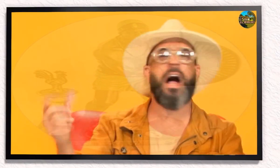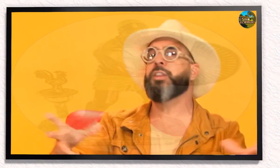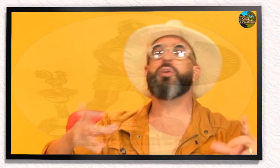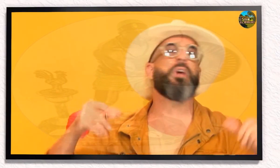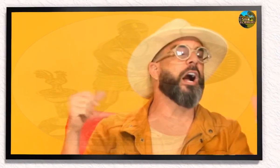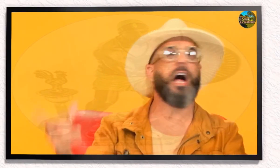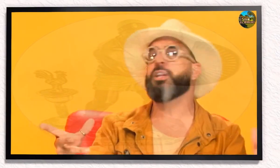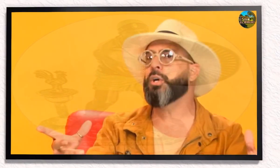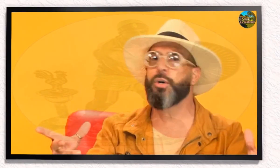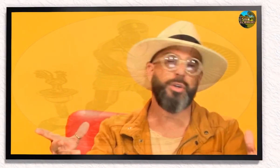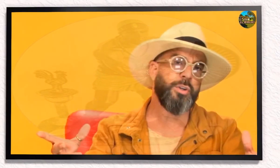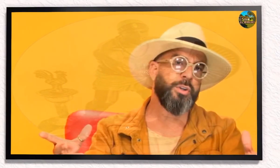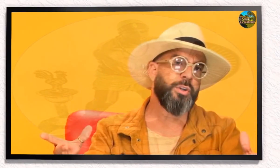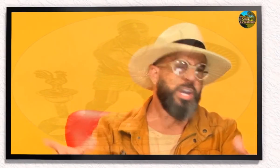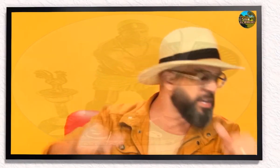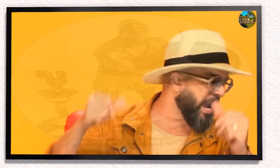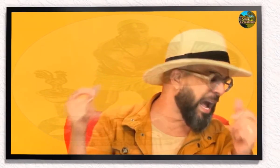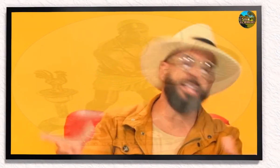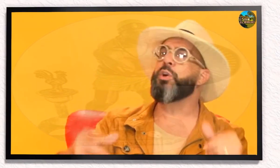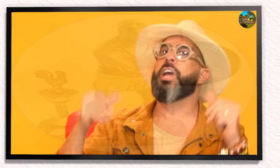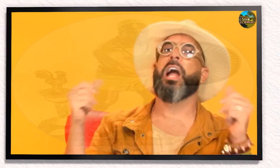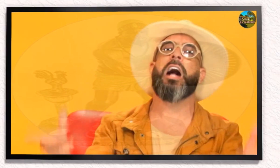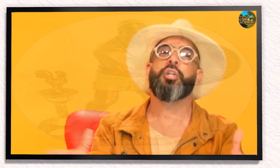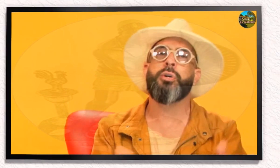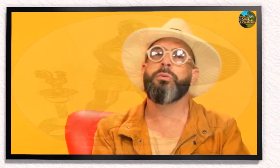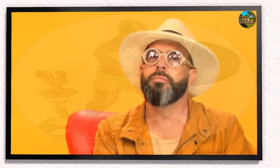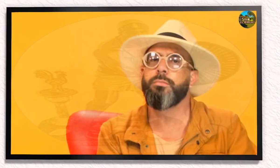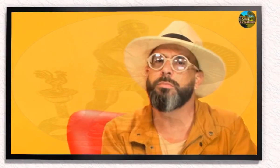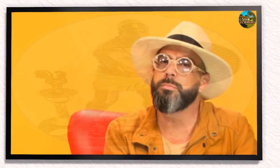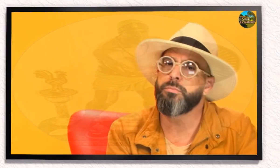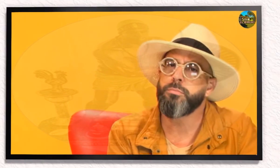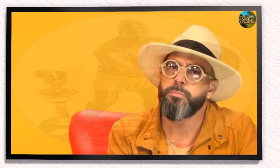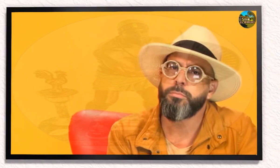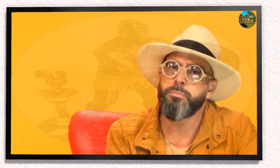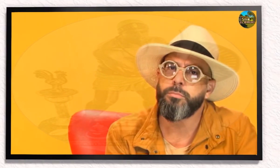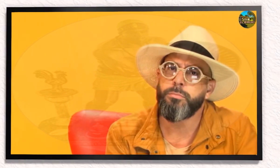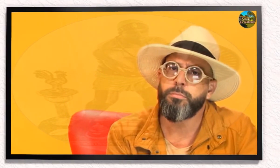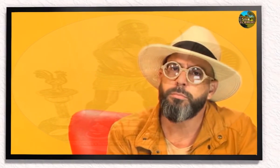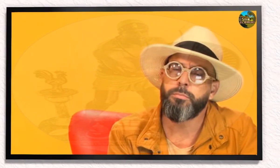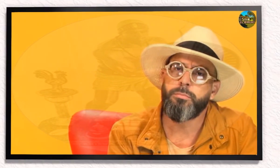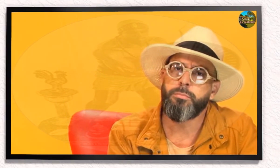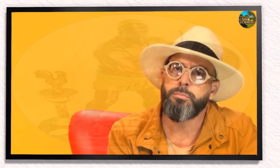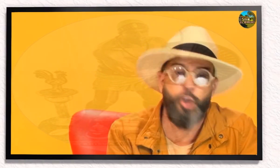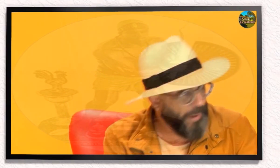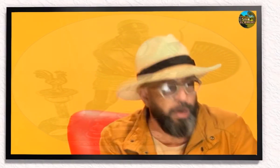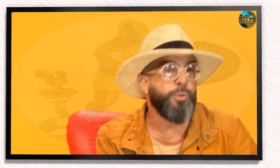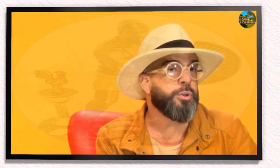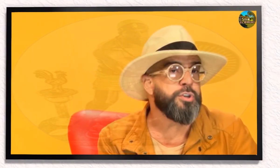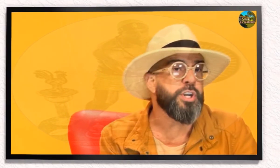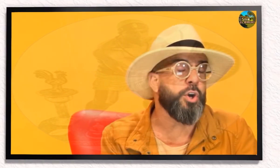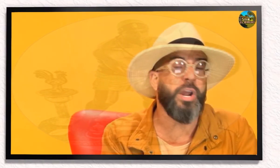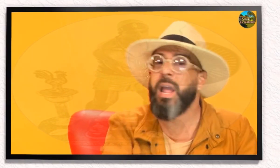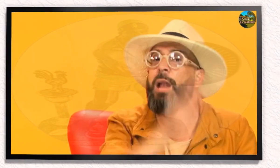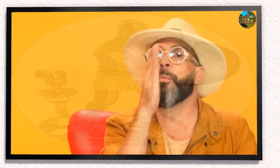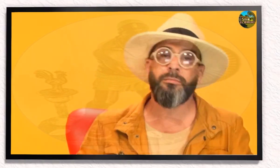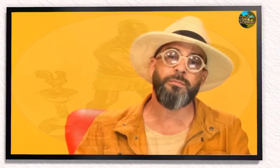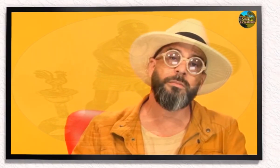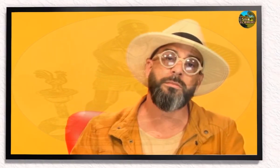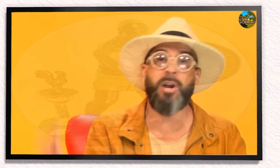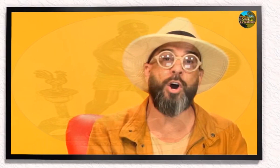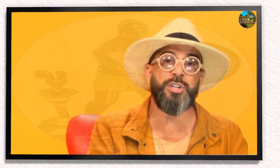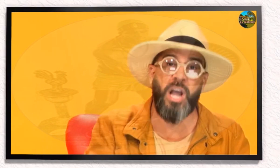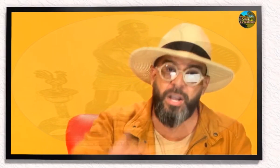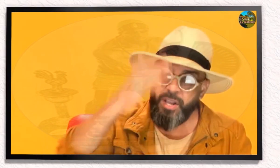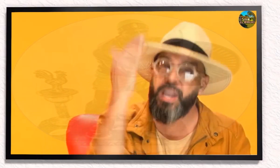y no hemos puesto aquí maquinaria de destruir personas claro que si mi gente así son no tienen principios no